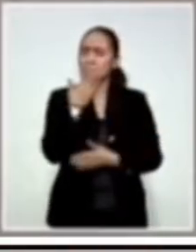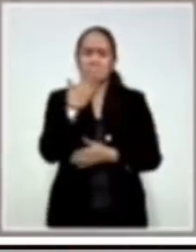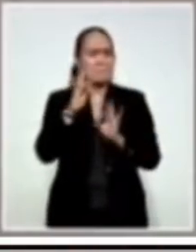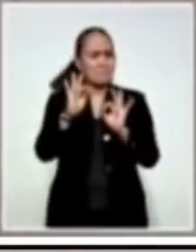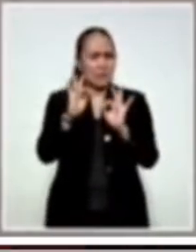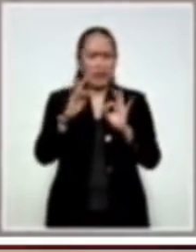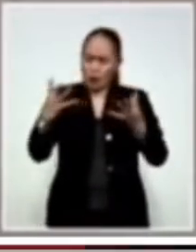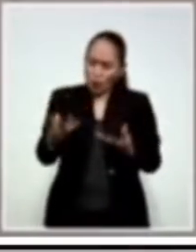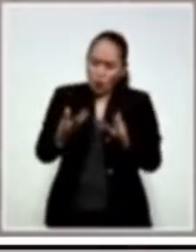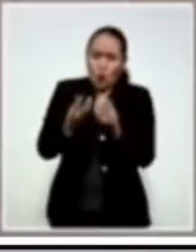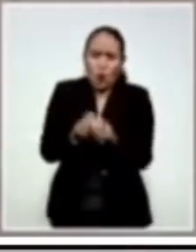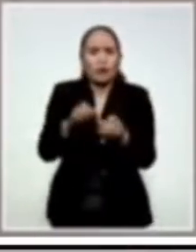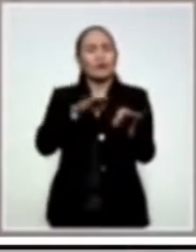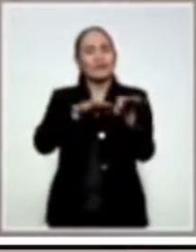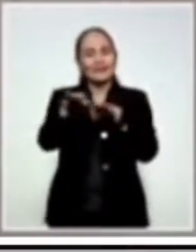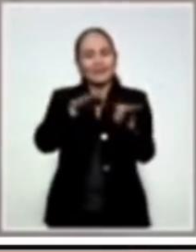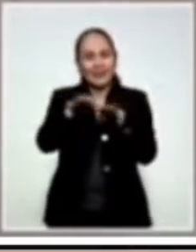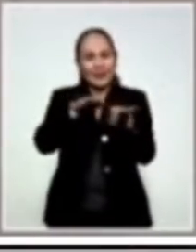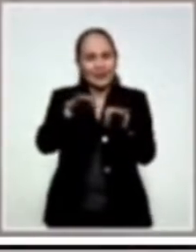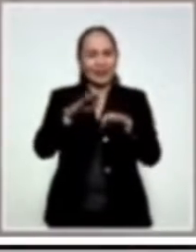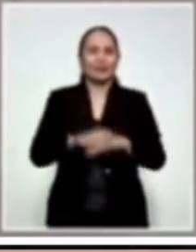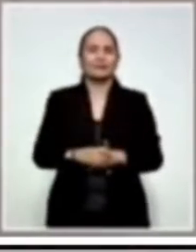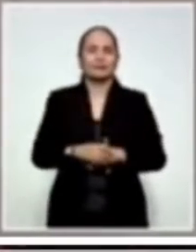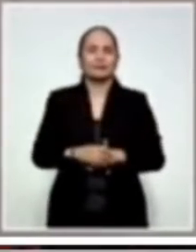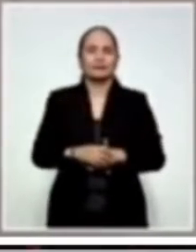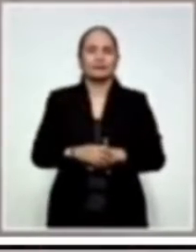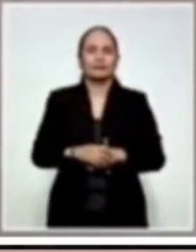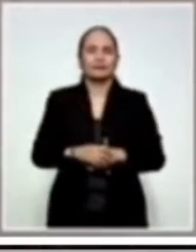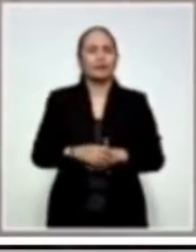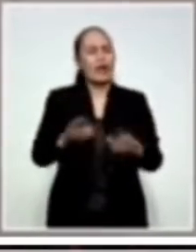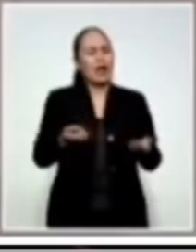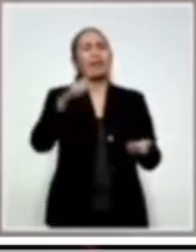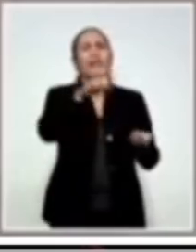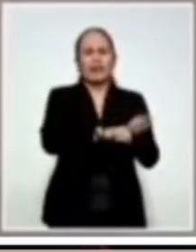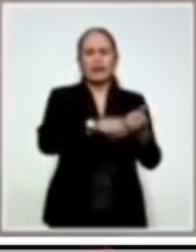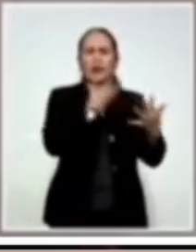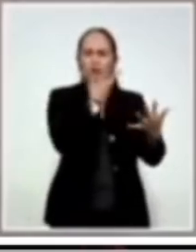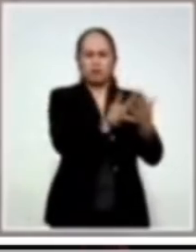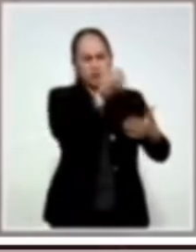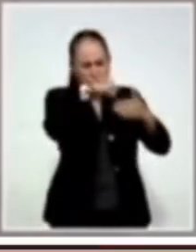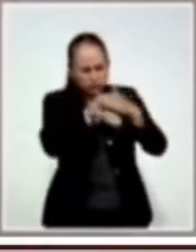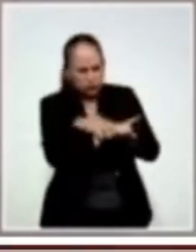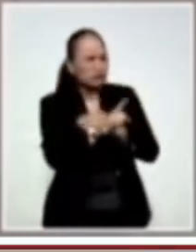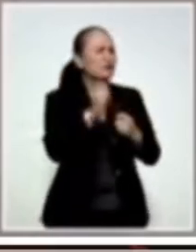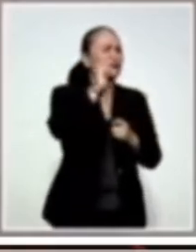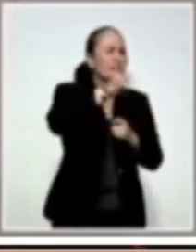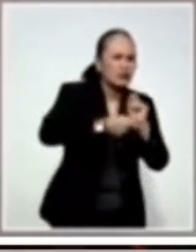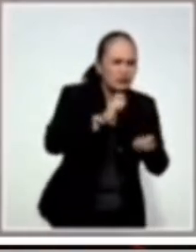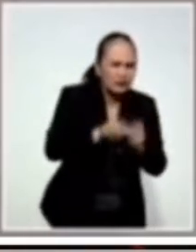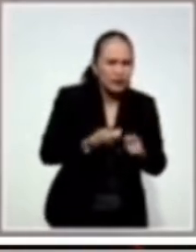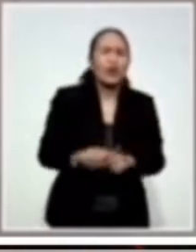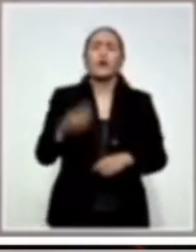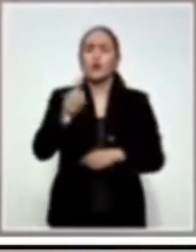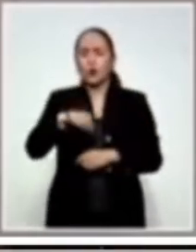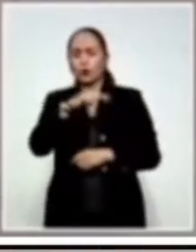trabajar juntos para ver las condiciones que hay en el penal y poder colaborar en el marco de